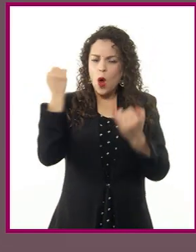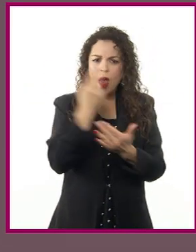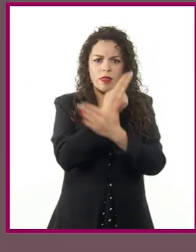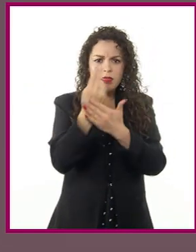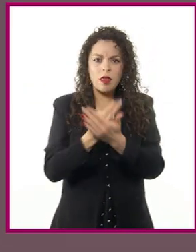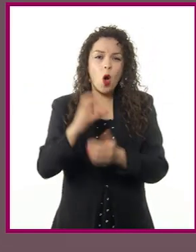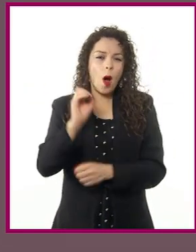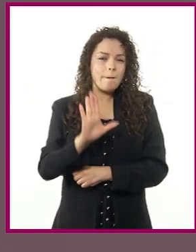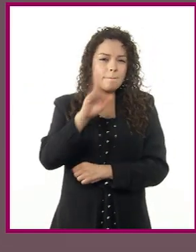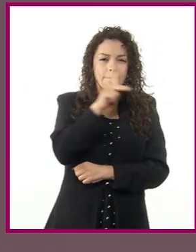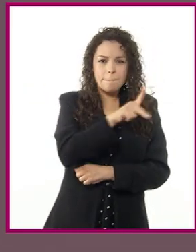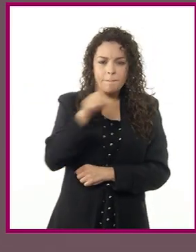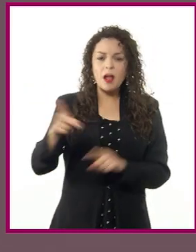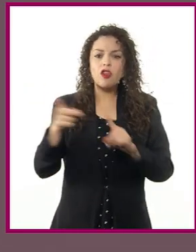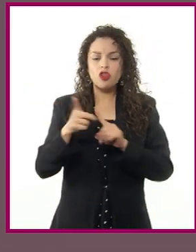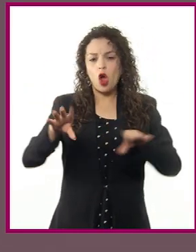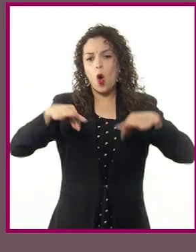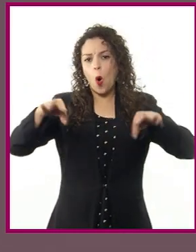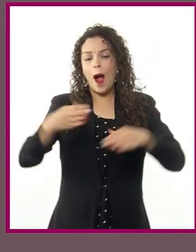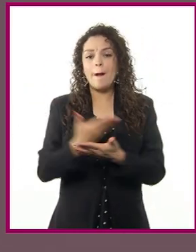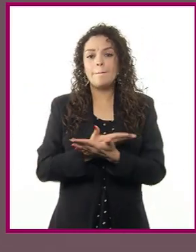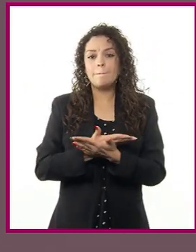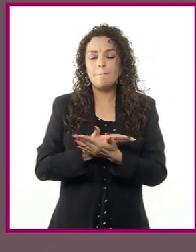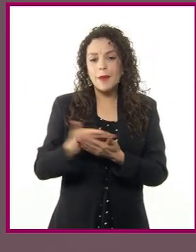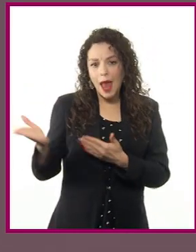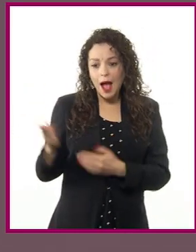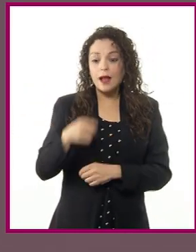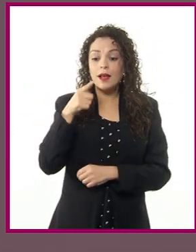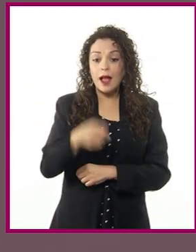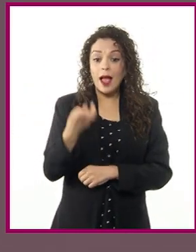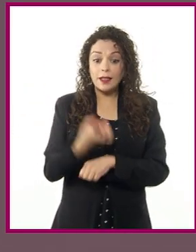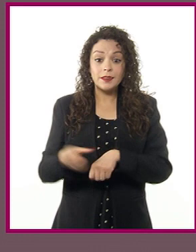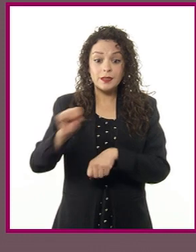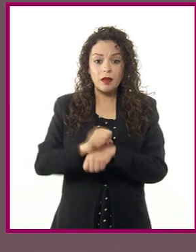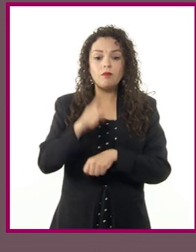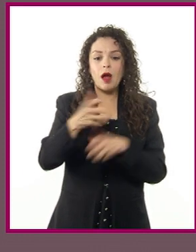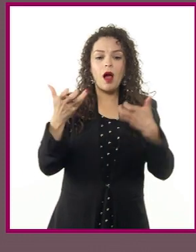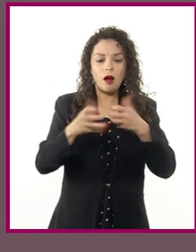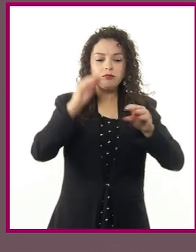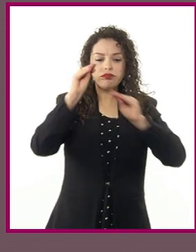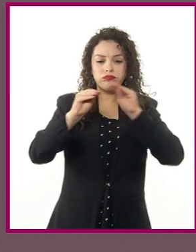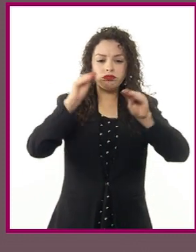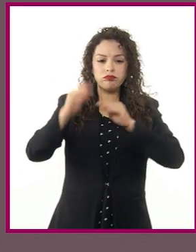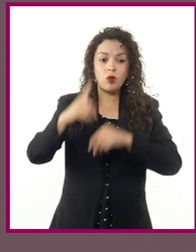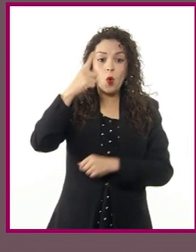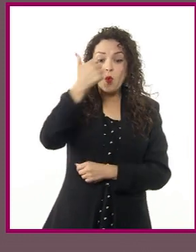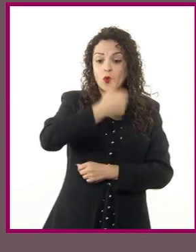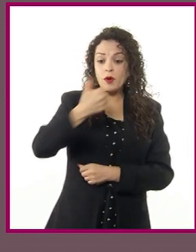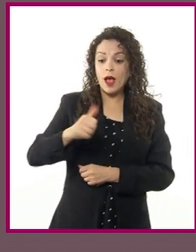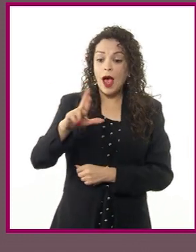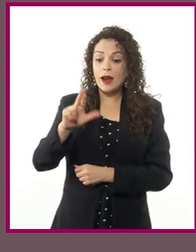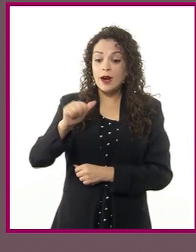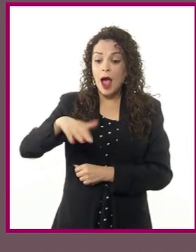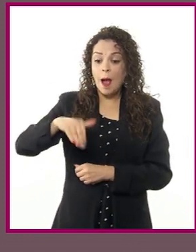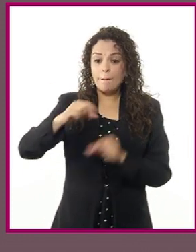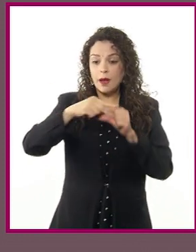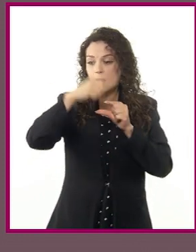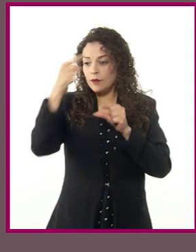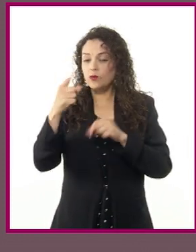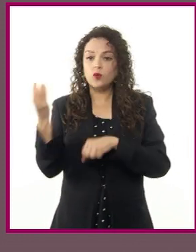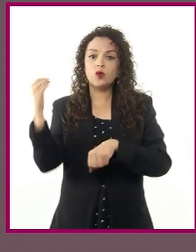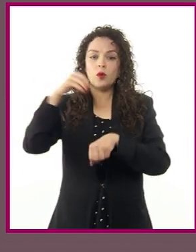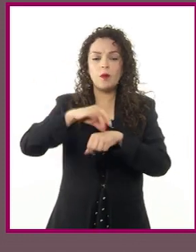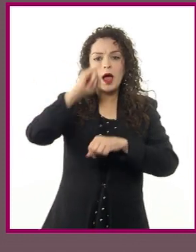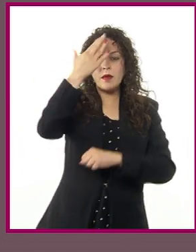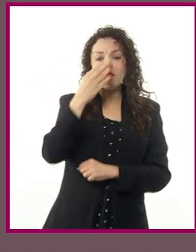parecido en hojas blancas para que lo vayan llenando a lo largo de la semana. En cada rama del árbol incluirán imágenes o dibujos